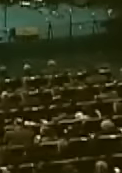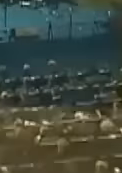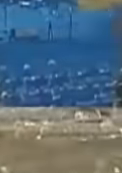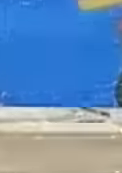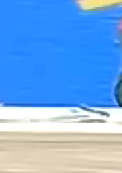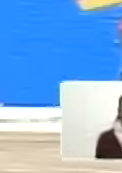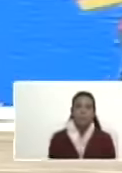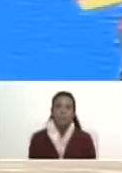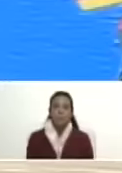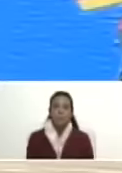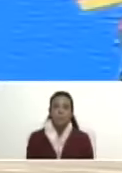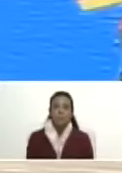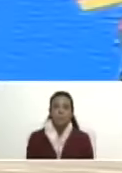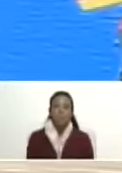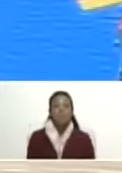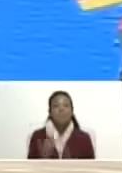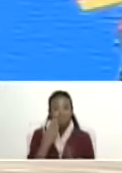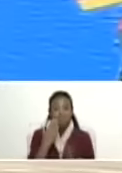Guyana,